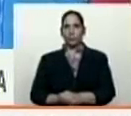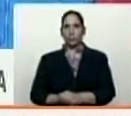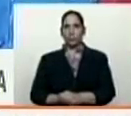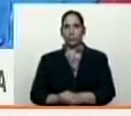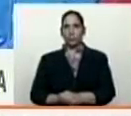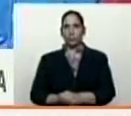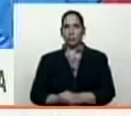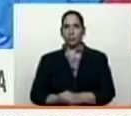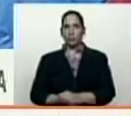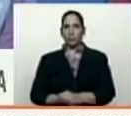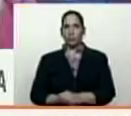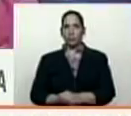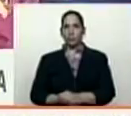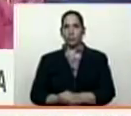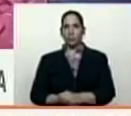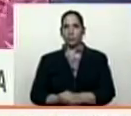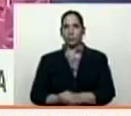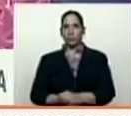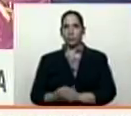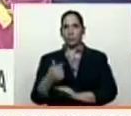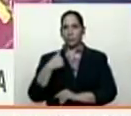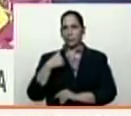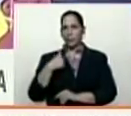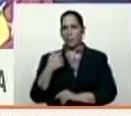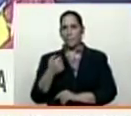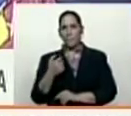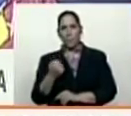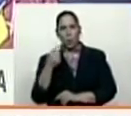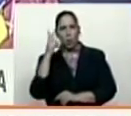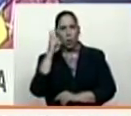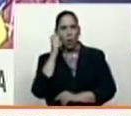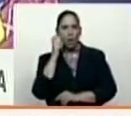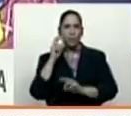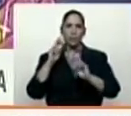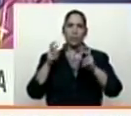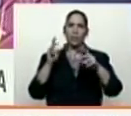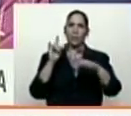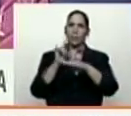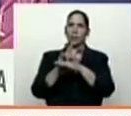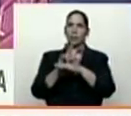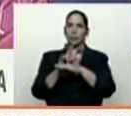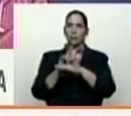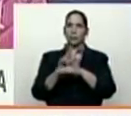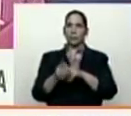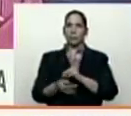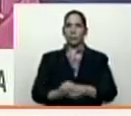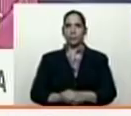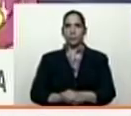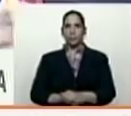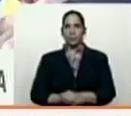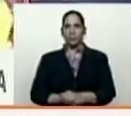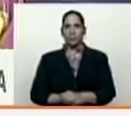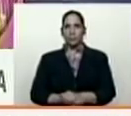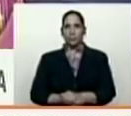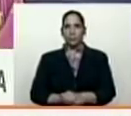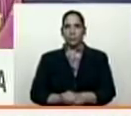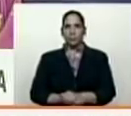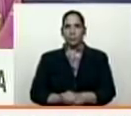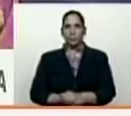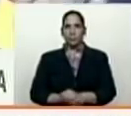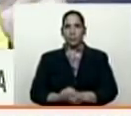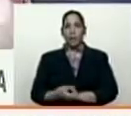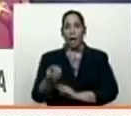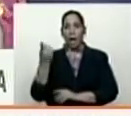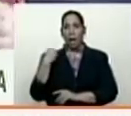Y yo toco ahí el tema de la traición, compañeros y compañeras. Yo lo decía ayer en la